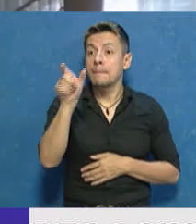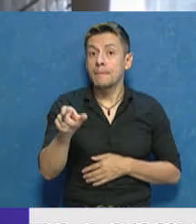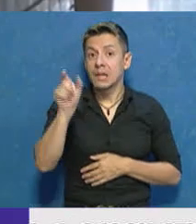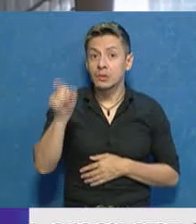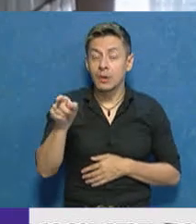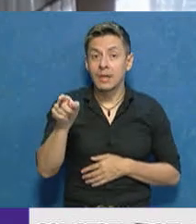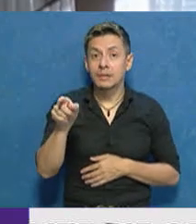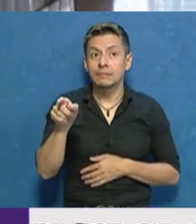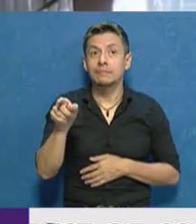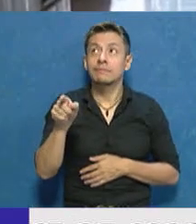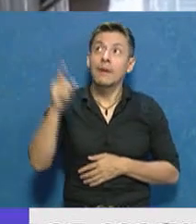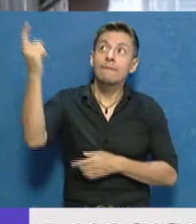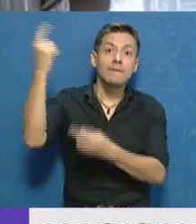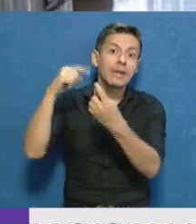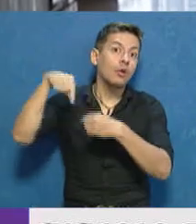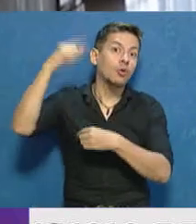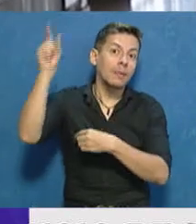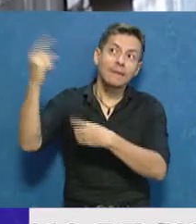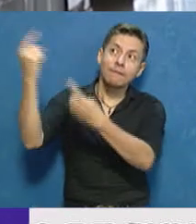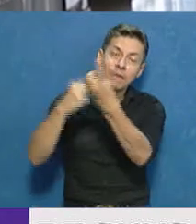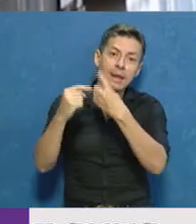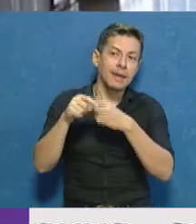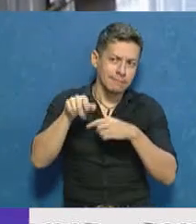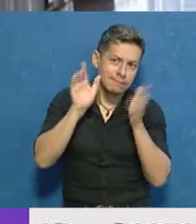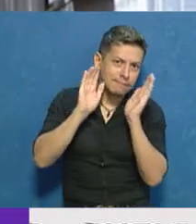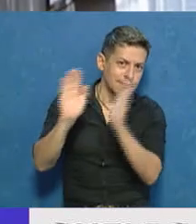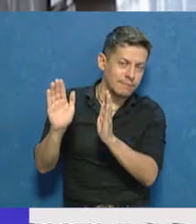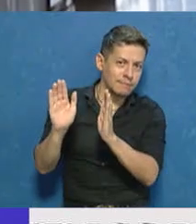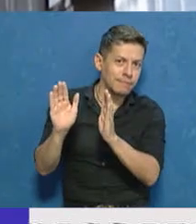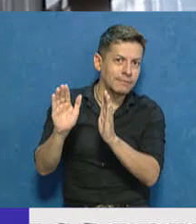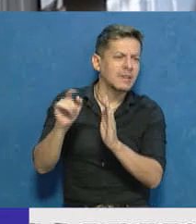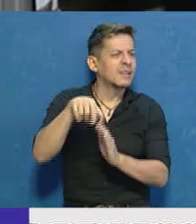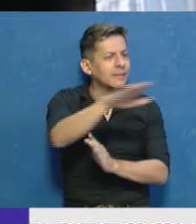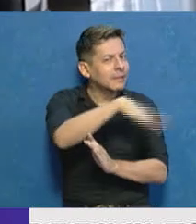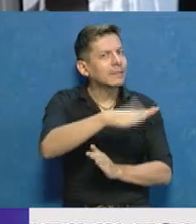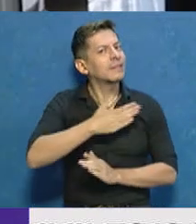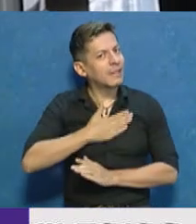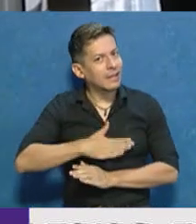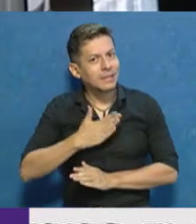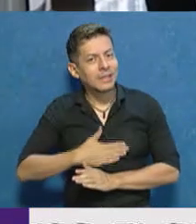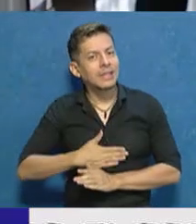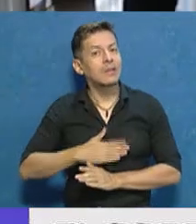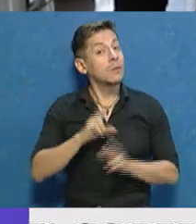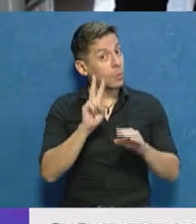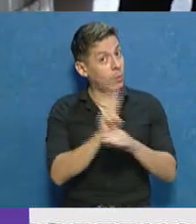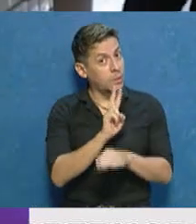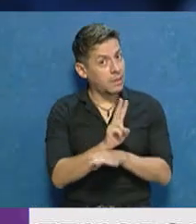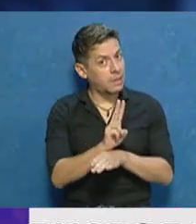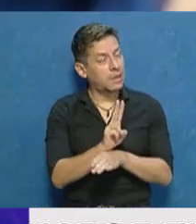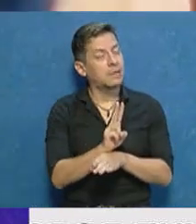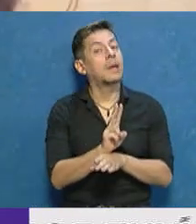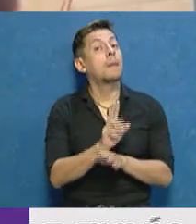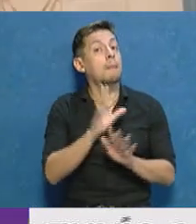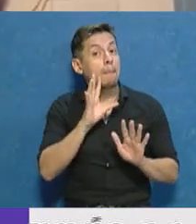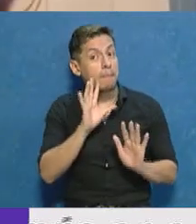hay circulación en la provincia. Entonces, en este sentido, un mensaje de tranquilidad para la comunidad. Que estén tranquilos, que se cuiden, que tomen las